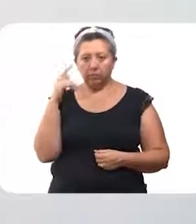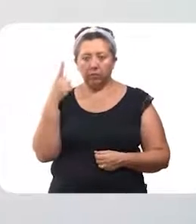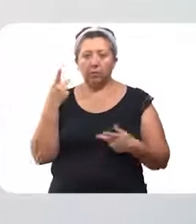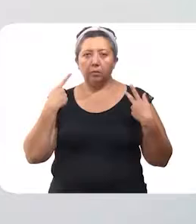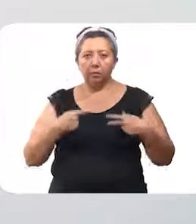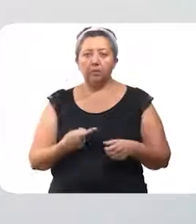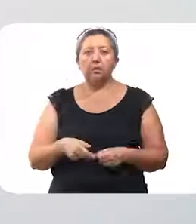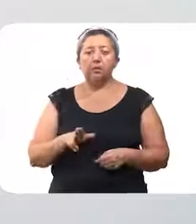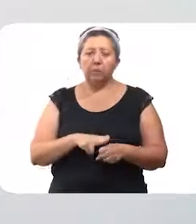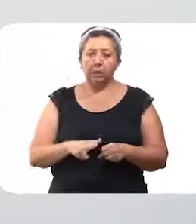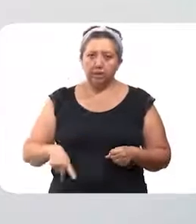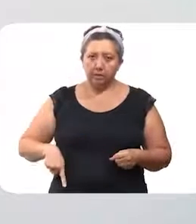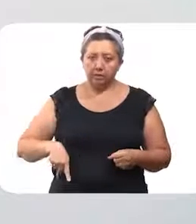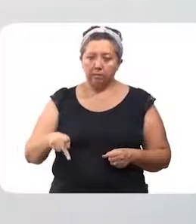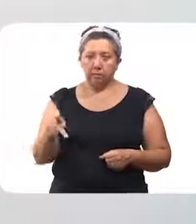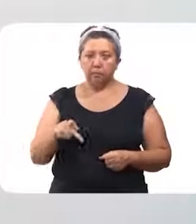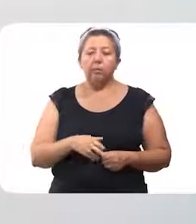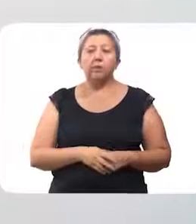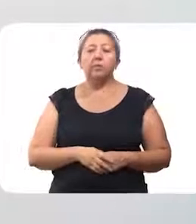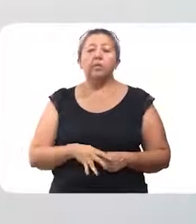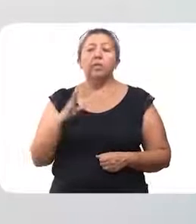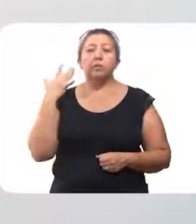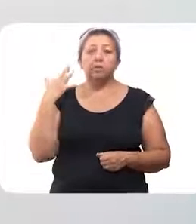241 pacientes en hospitales públicos.